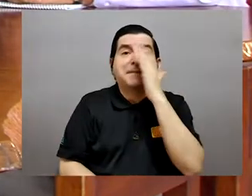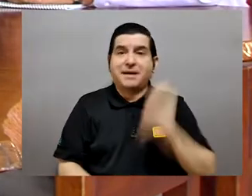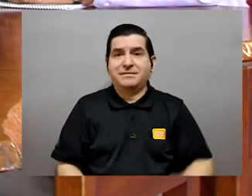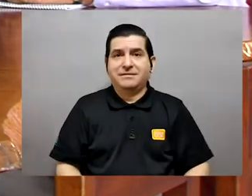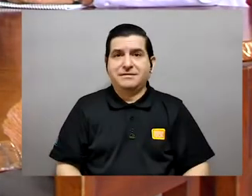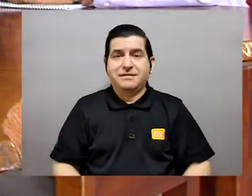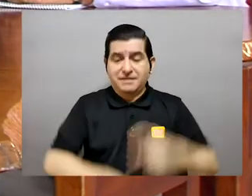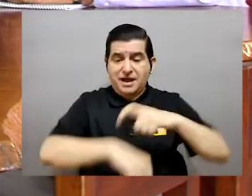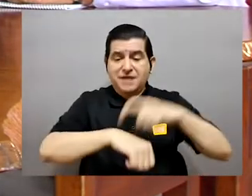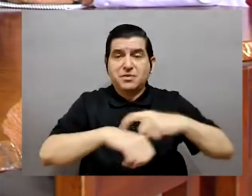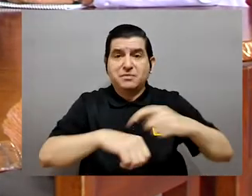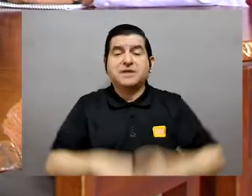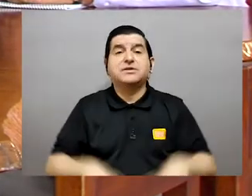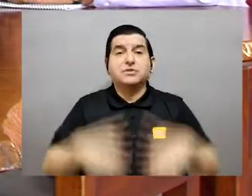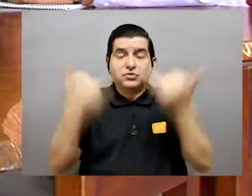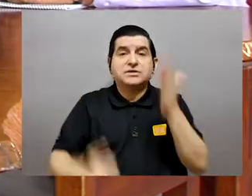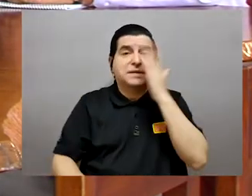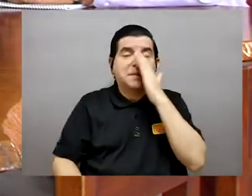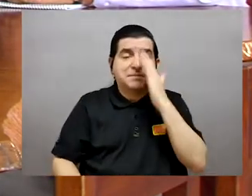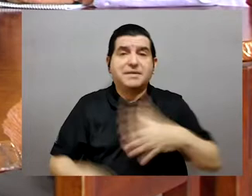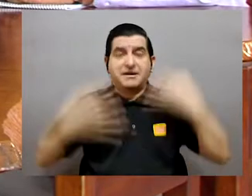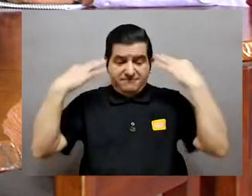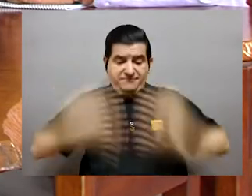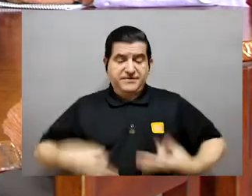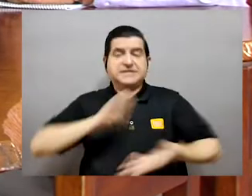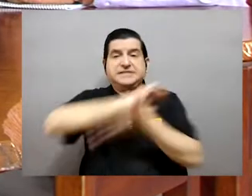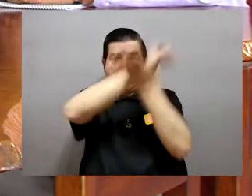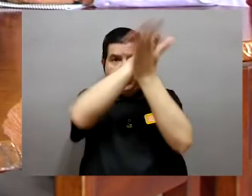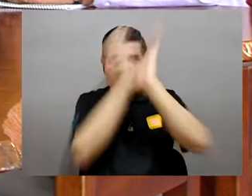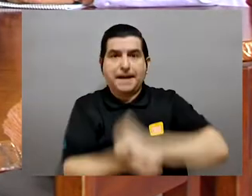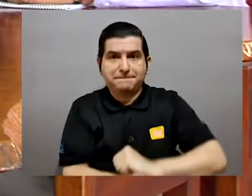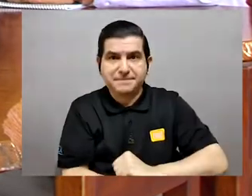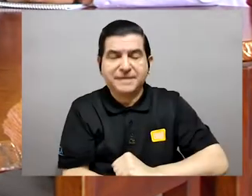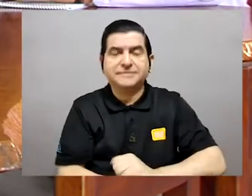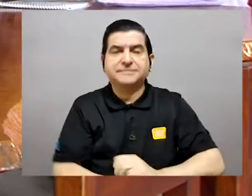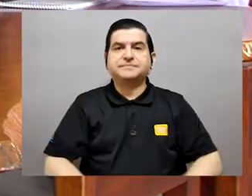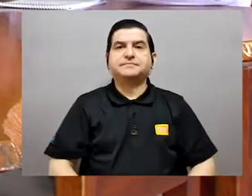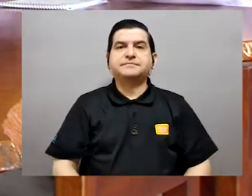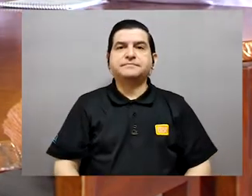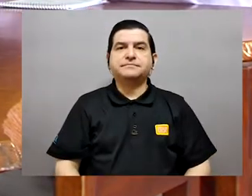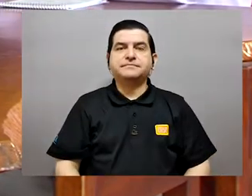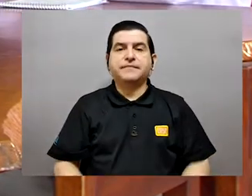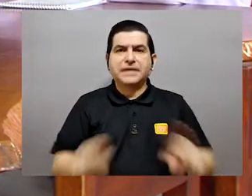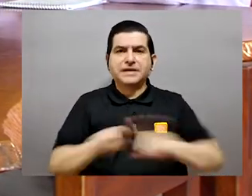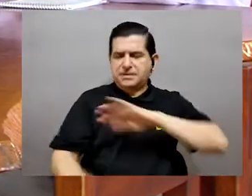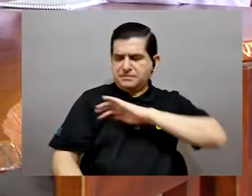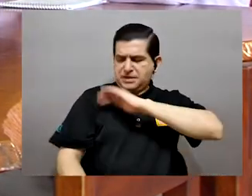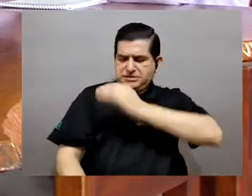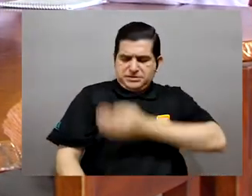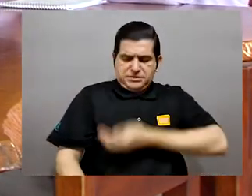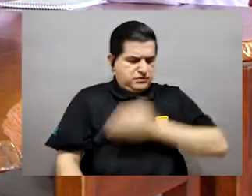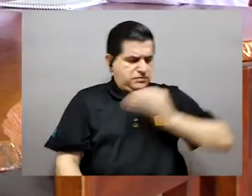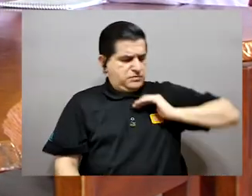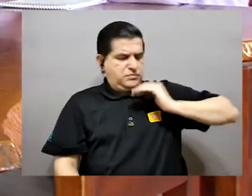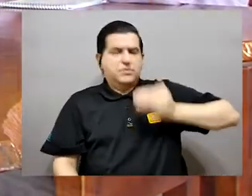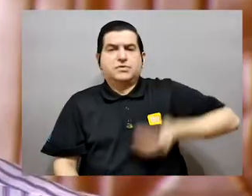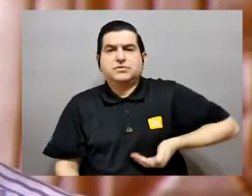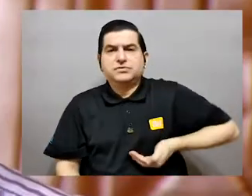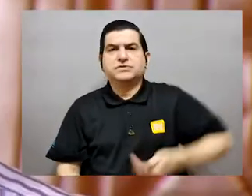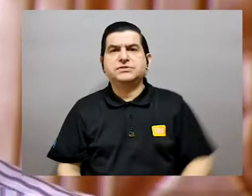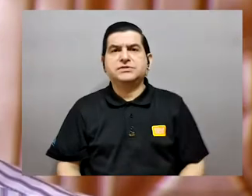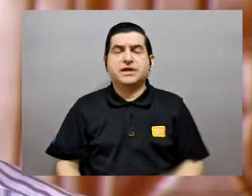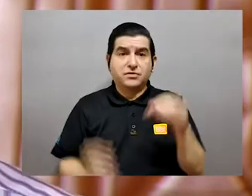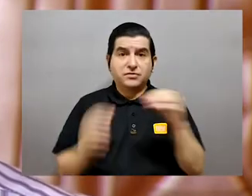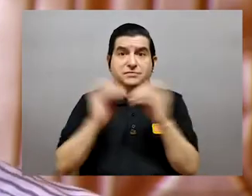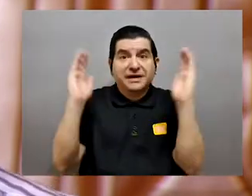se cuidaba mucho, y, bueno, por herencia también, ella tenía una estructura más, digamos, más delgada.